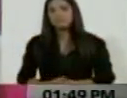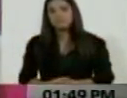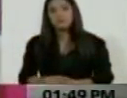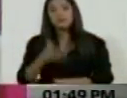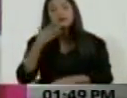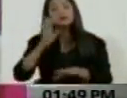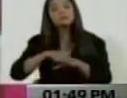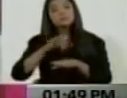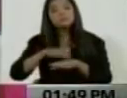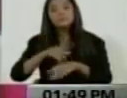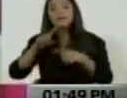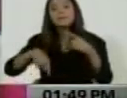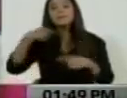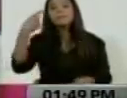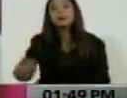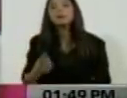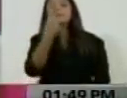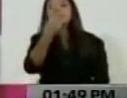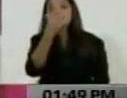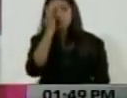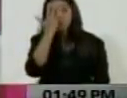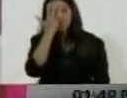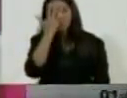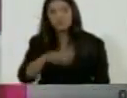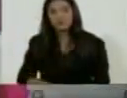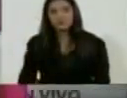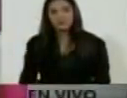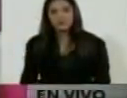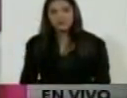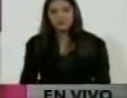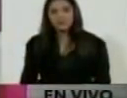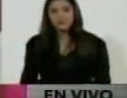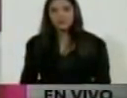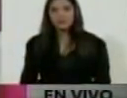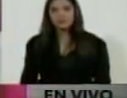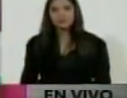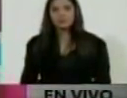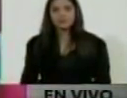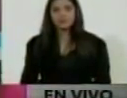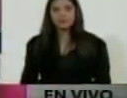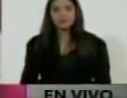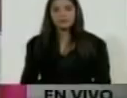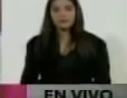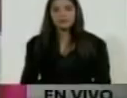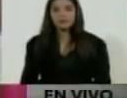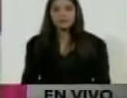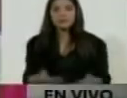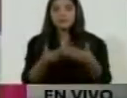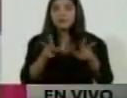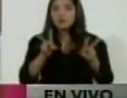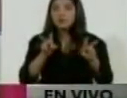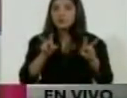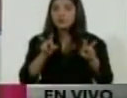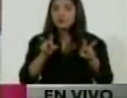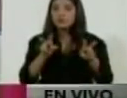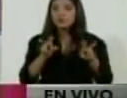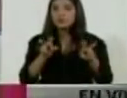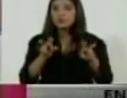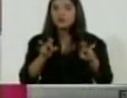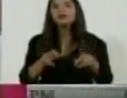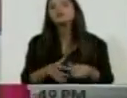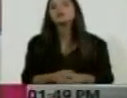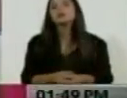Anuncio que a partir de mañana, 1 de febrero, vamos a estrenar un